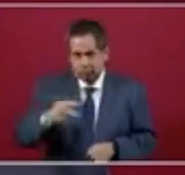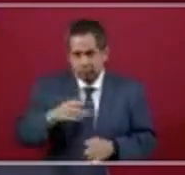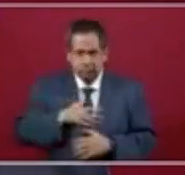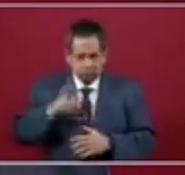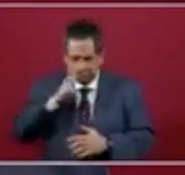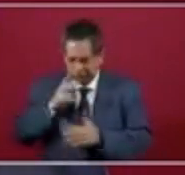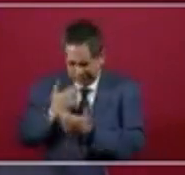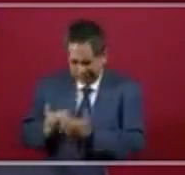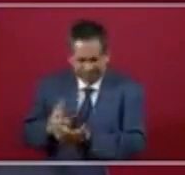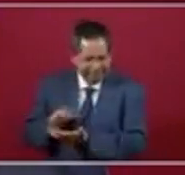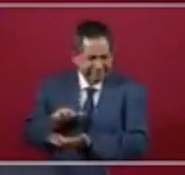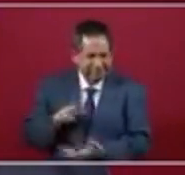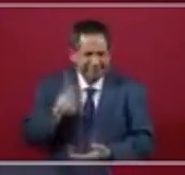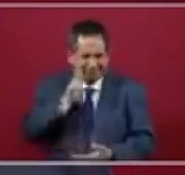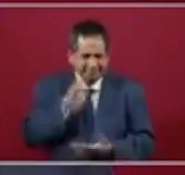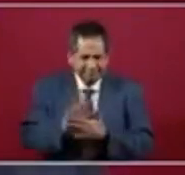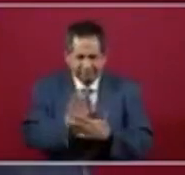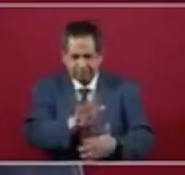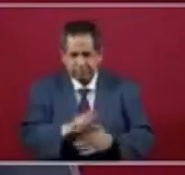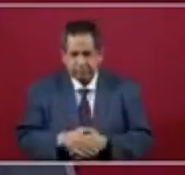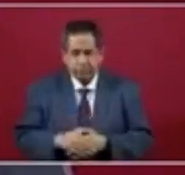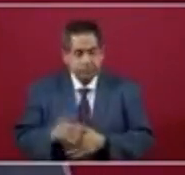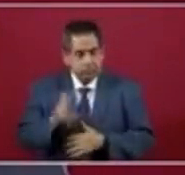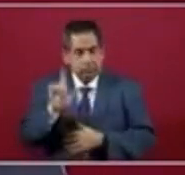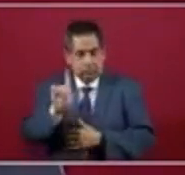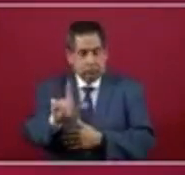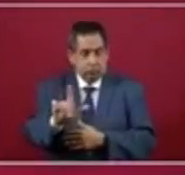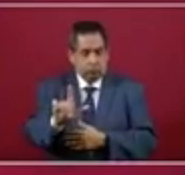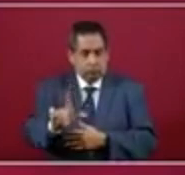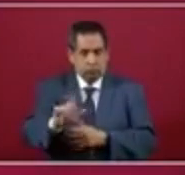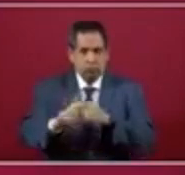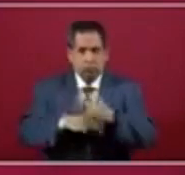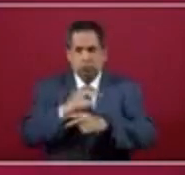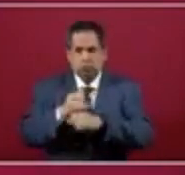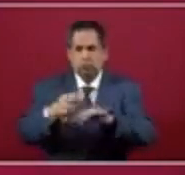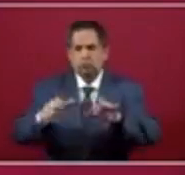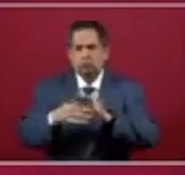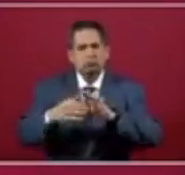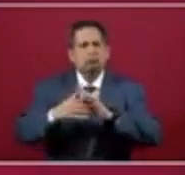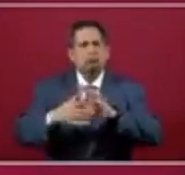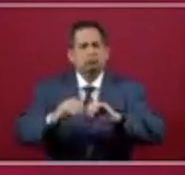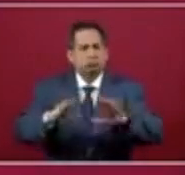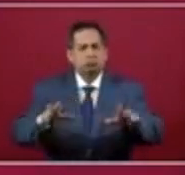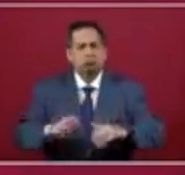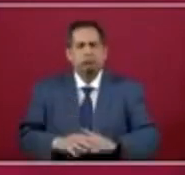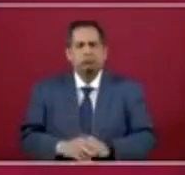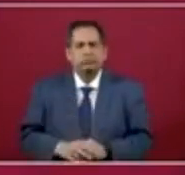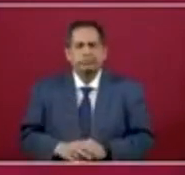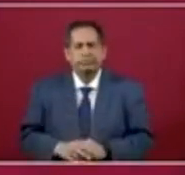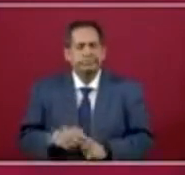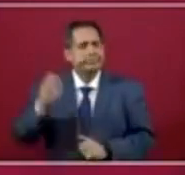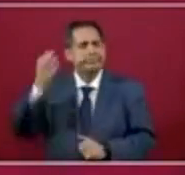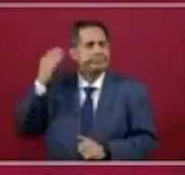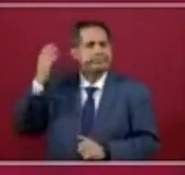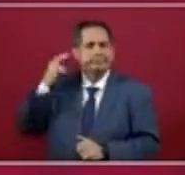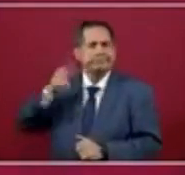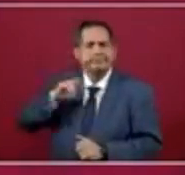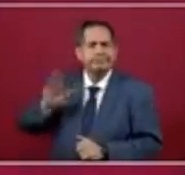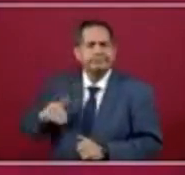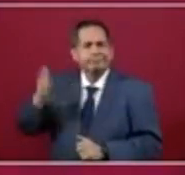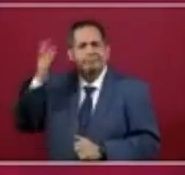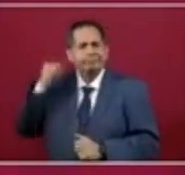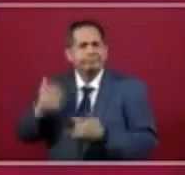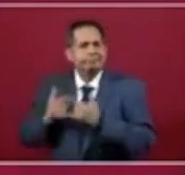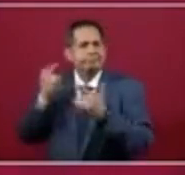probar. El lunes voy a dar a conocer eso. Nunca en